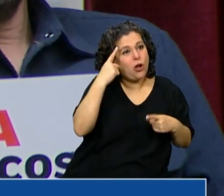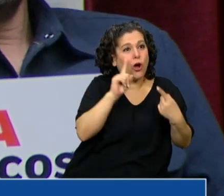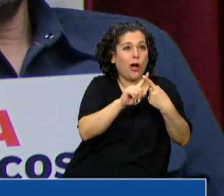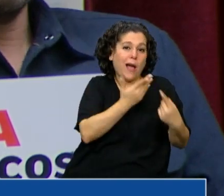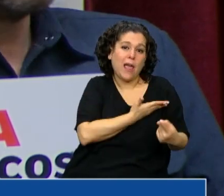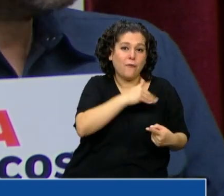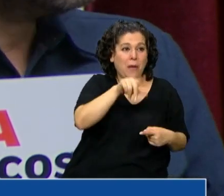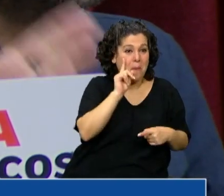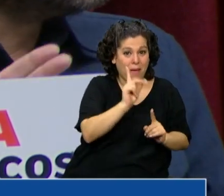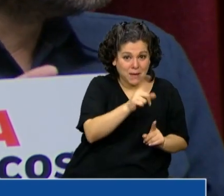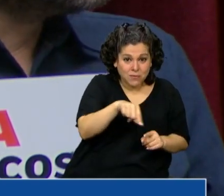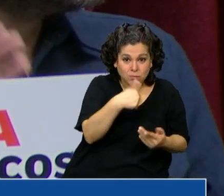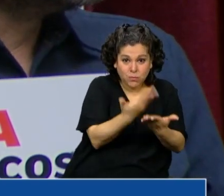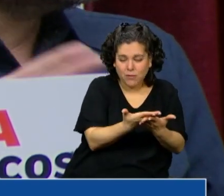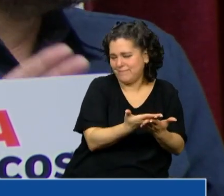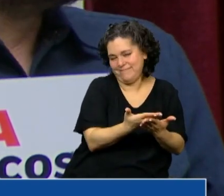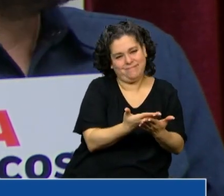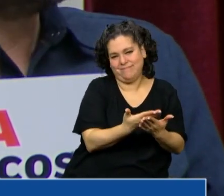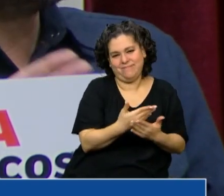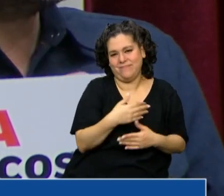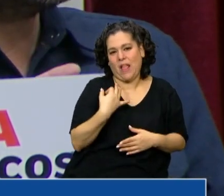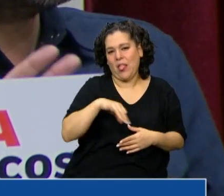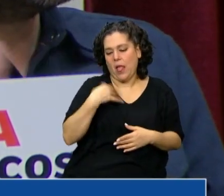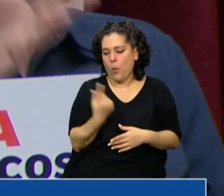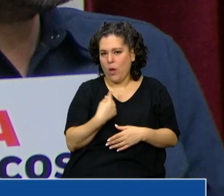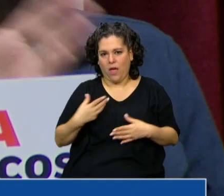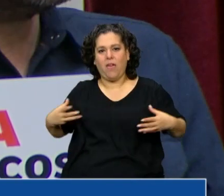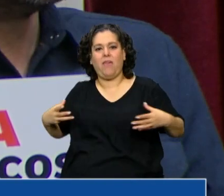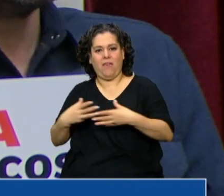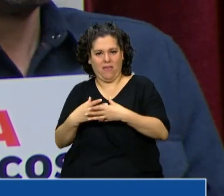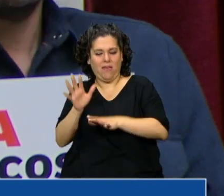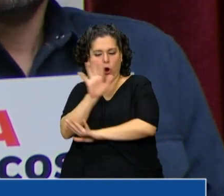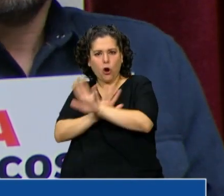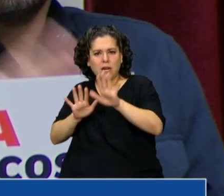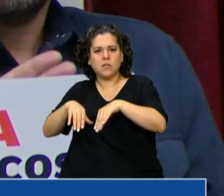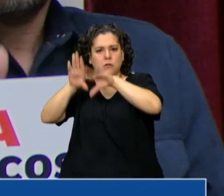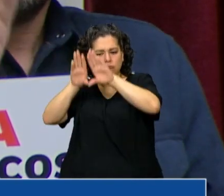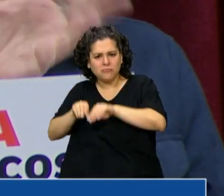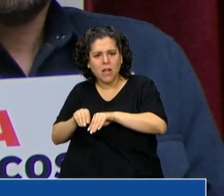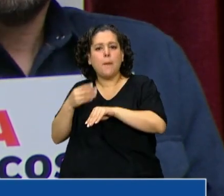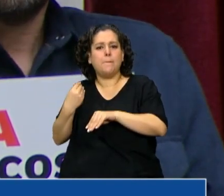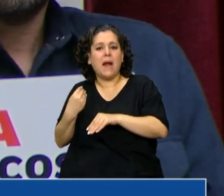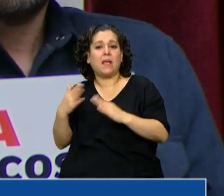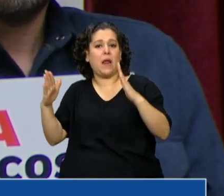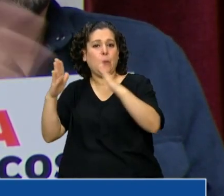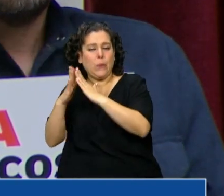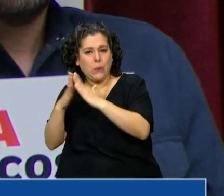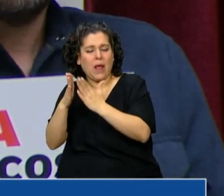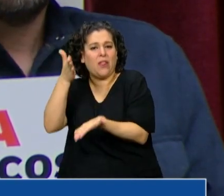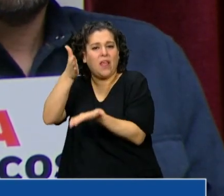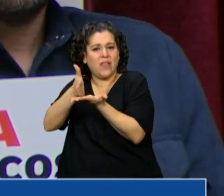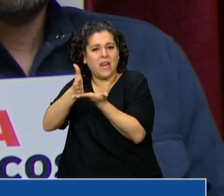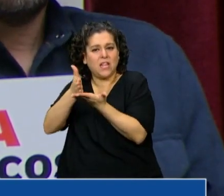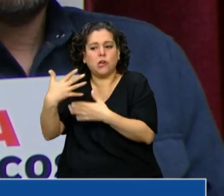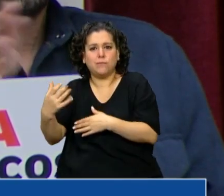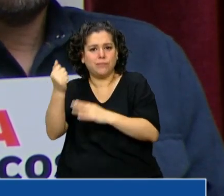sino que va a venir de la mano de un planteamiento integral de reorganización económica, entre los cuales la vivienda y el derecho de